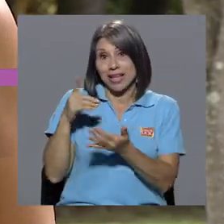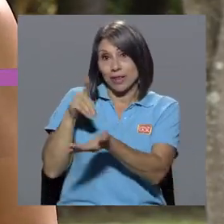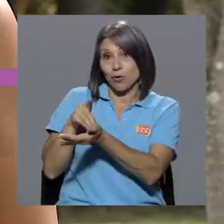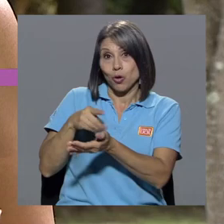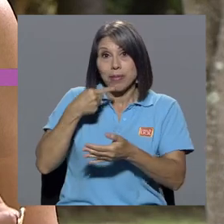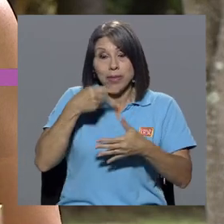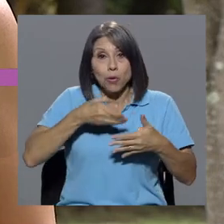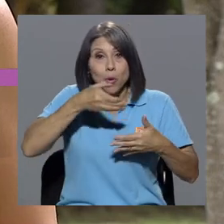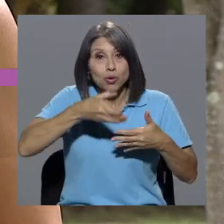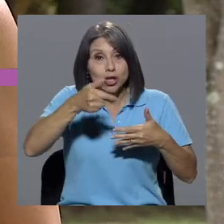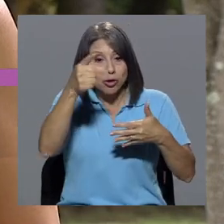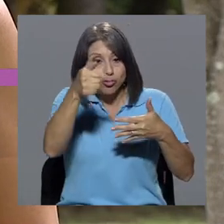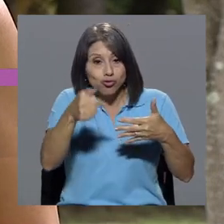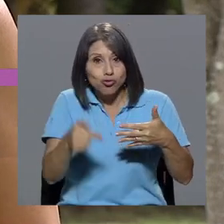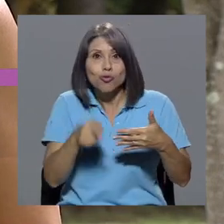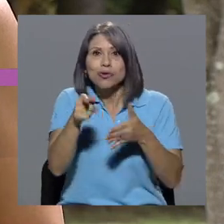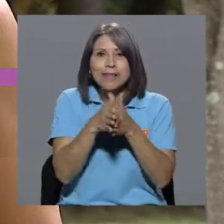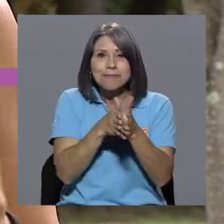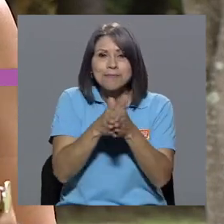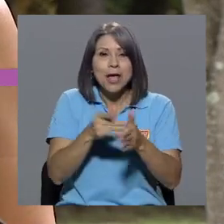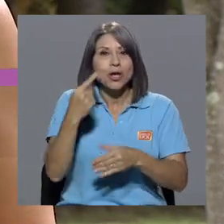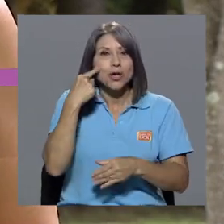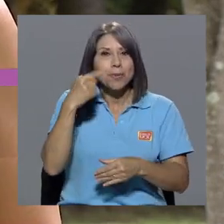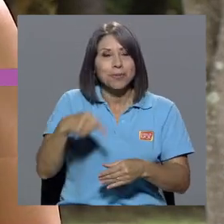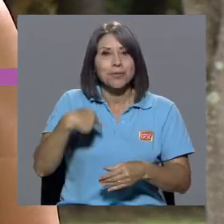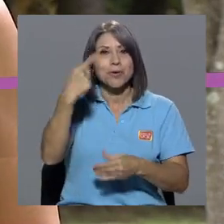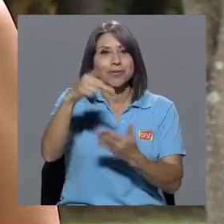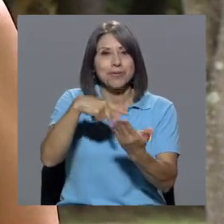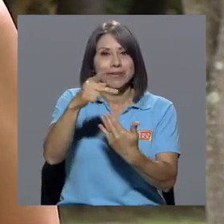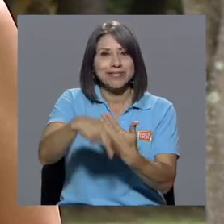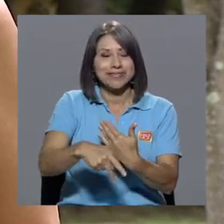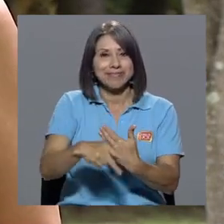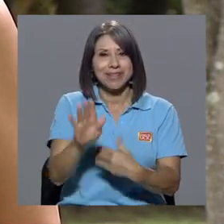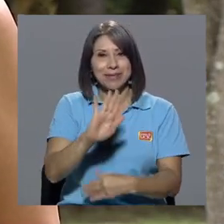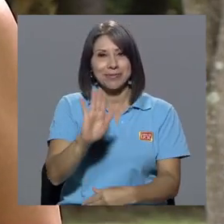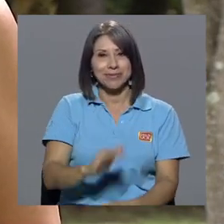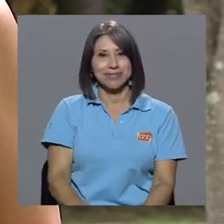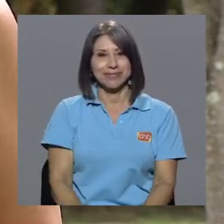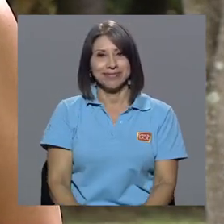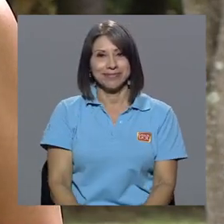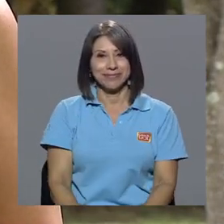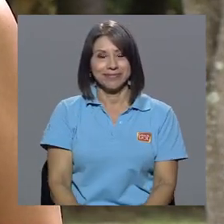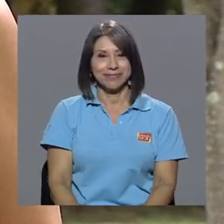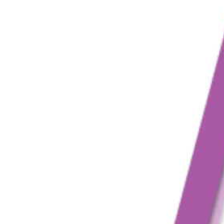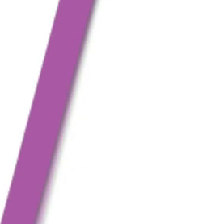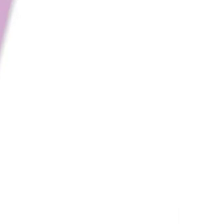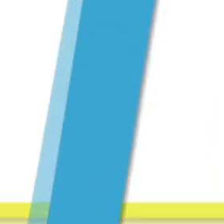nuestra especialista les sean de gran utilidad. Nos vemos en nuestra próxima edición. Hasta pronto.